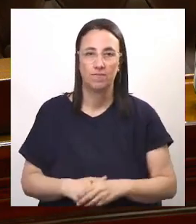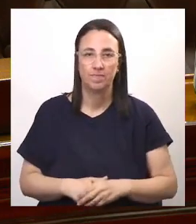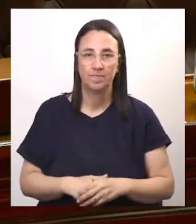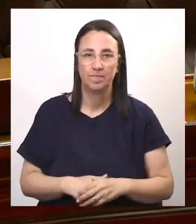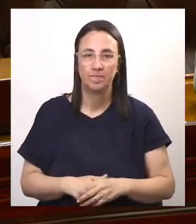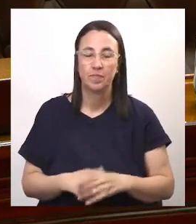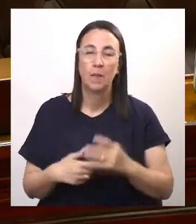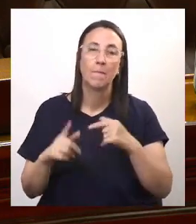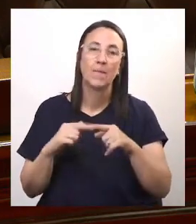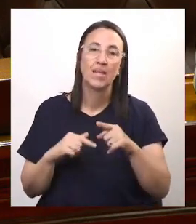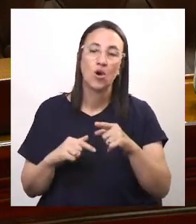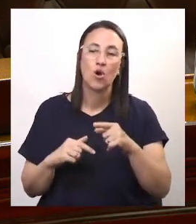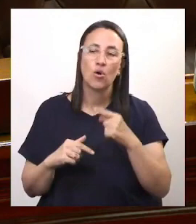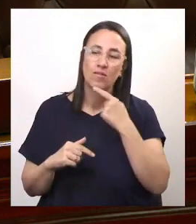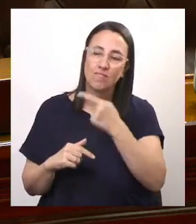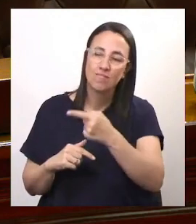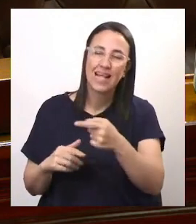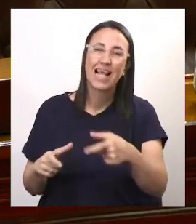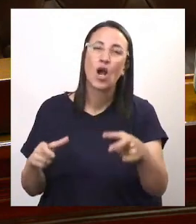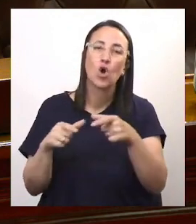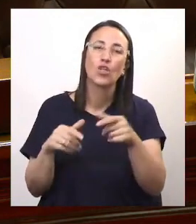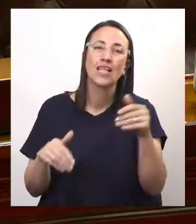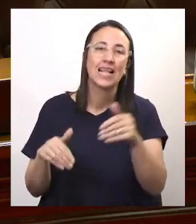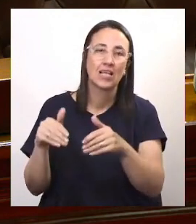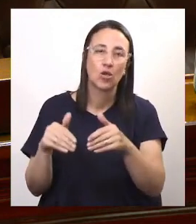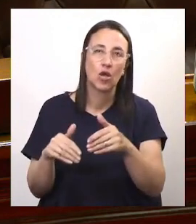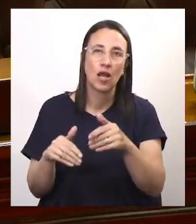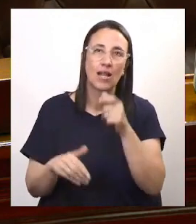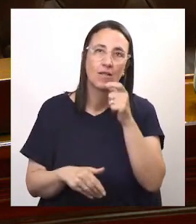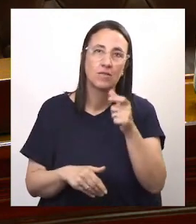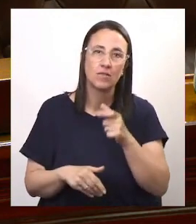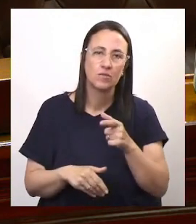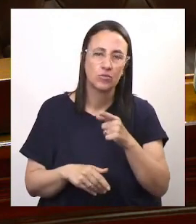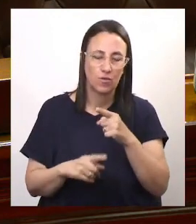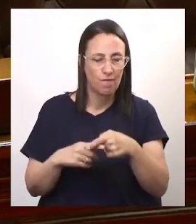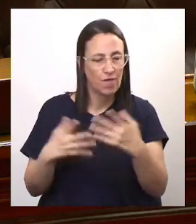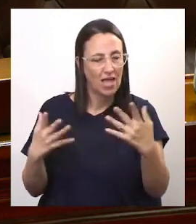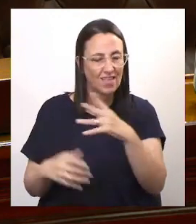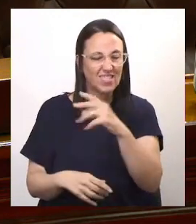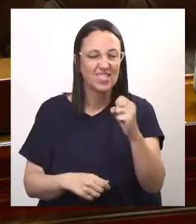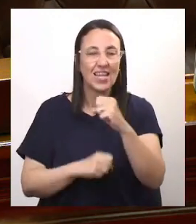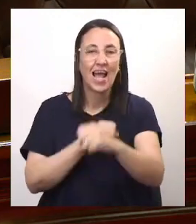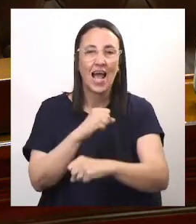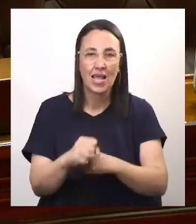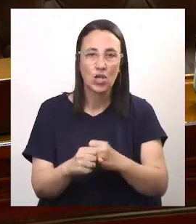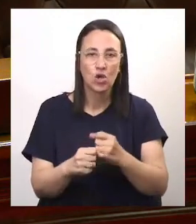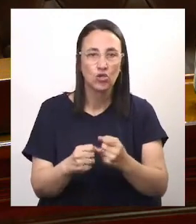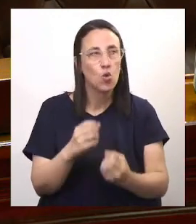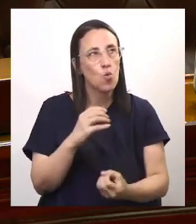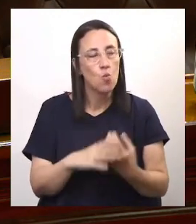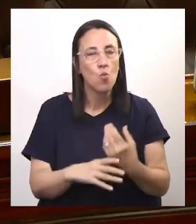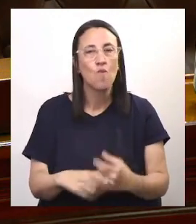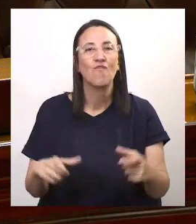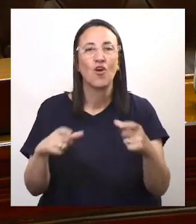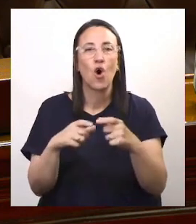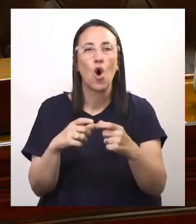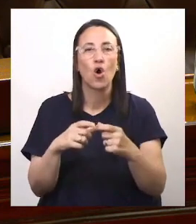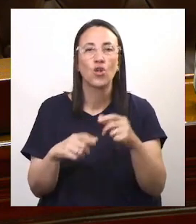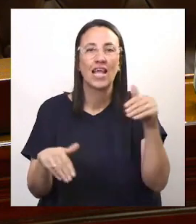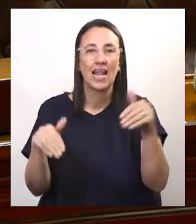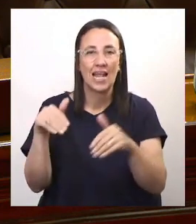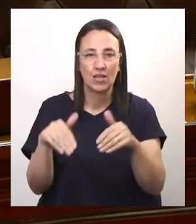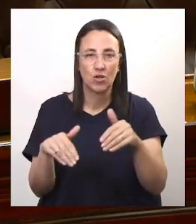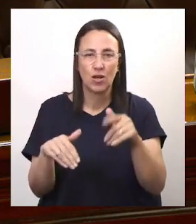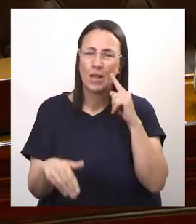Pero hablar de la Corte Electoral, conmemorar los 100 años de creación de la Corte Electoral